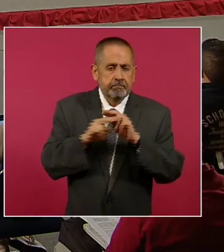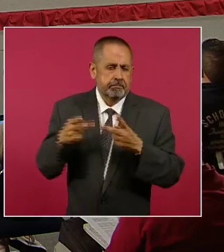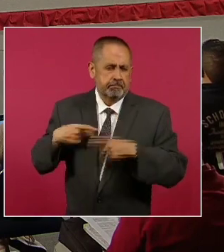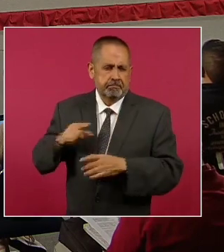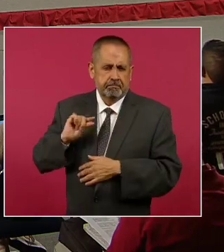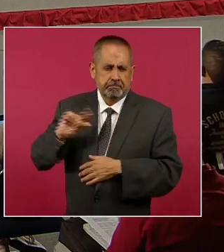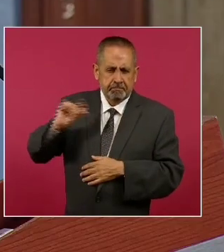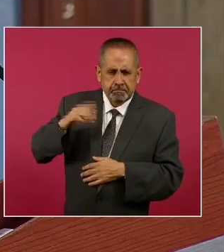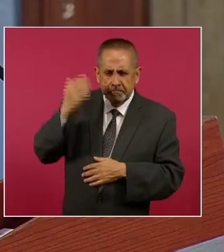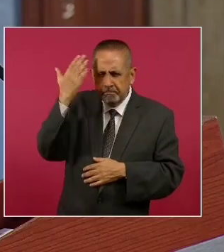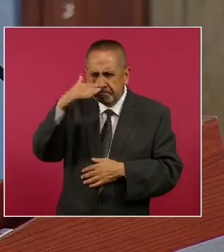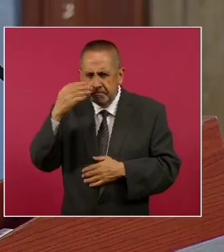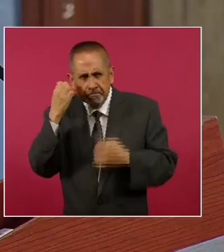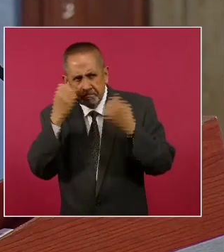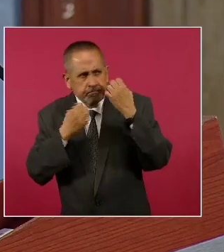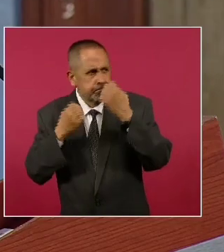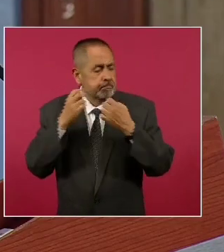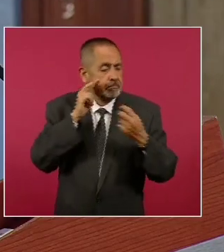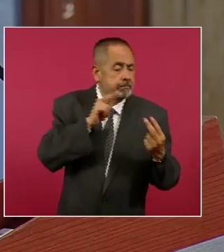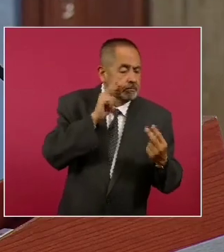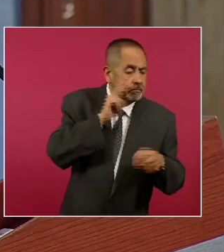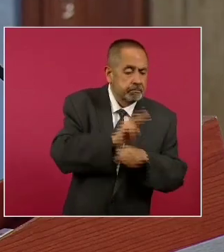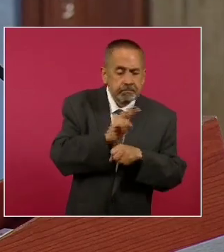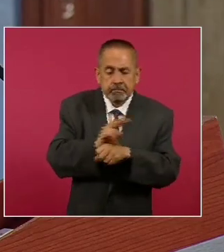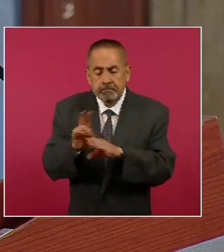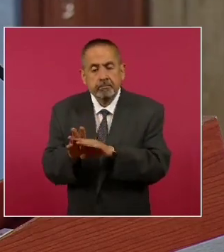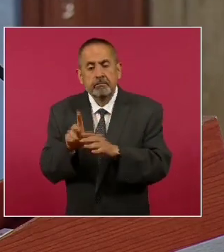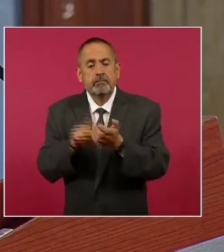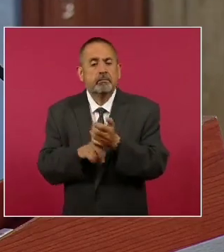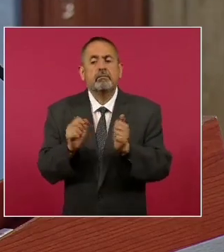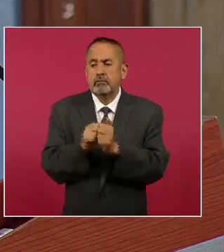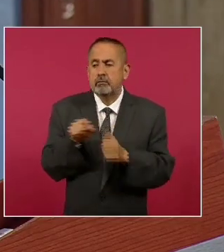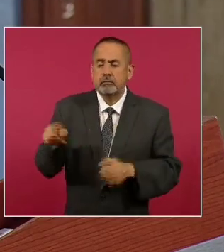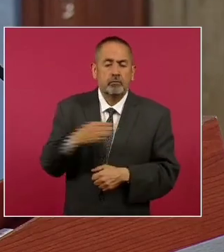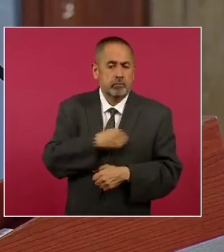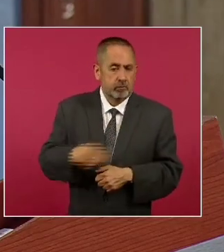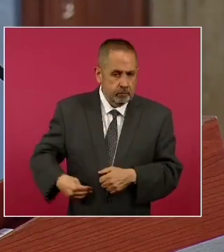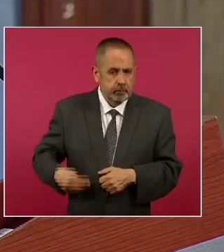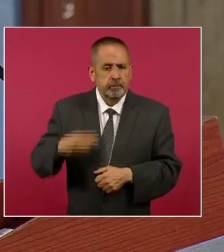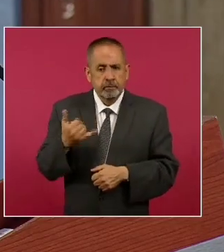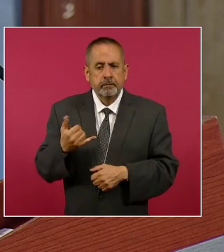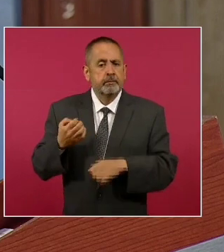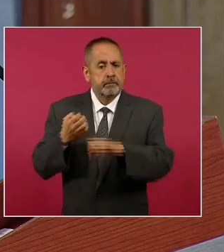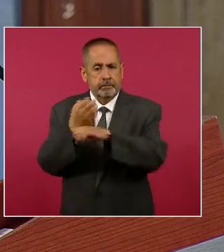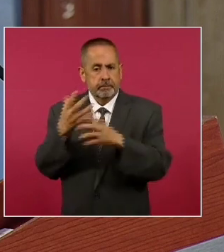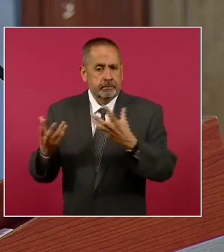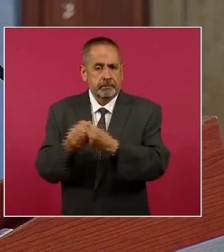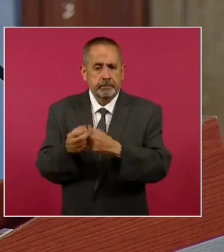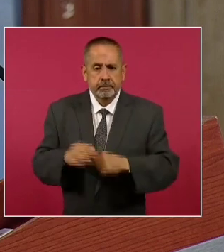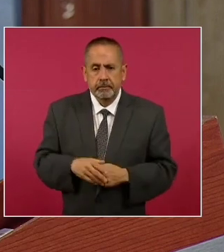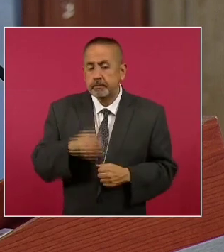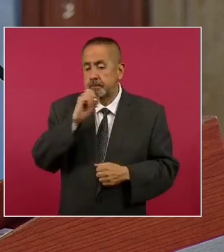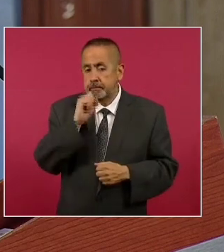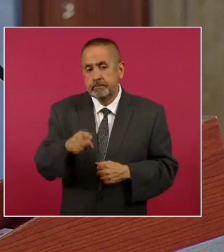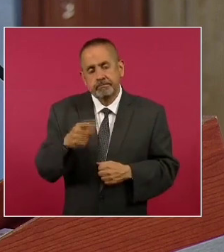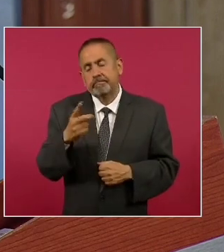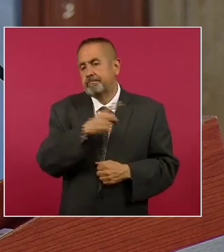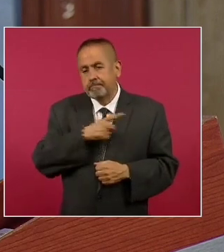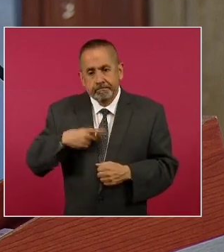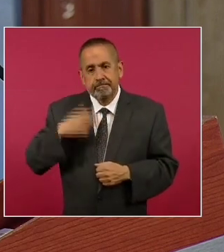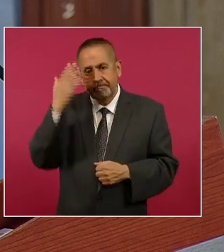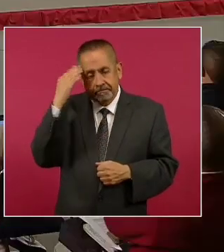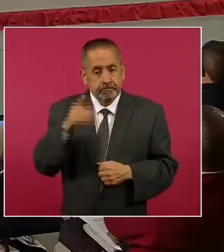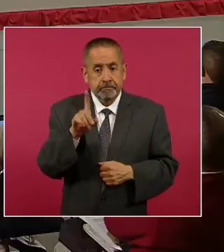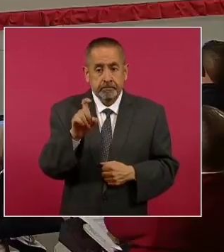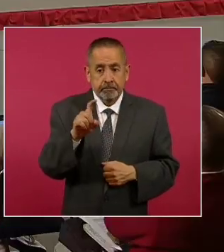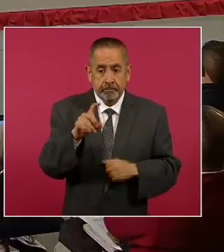especializado, también coordinadamente con el municipio y el estado. Estudios de calidad del agua. Tenemos que saber